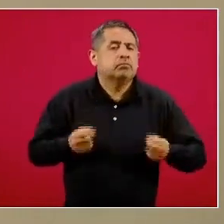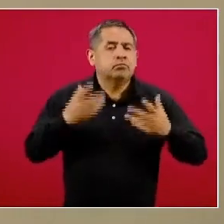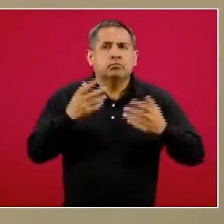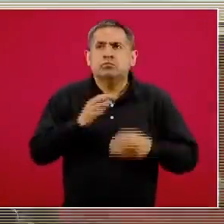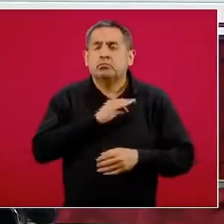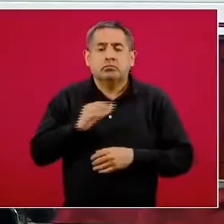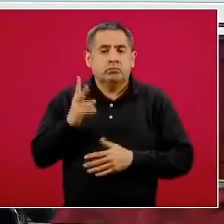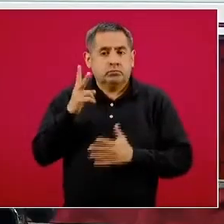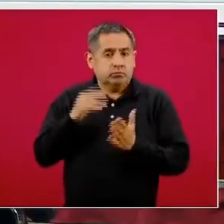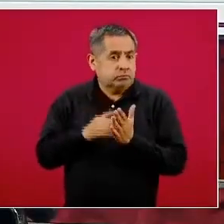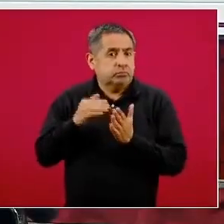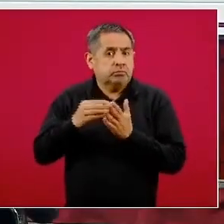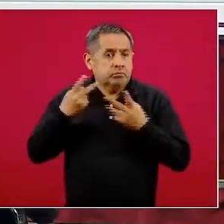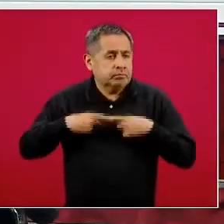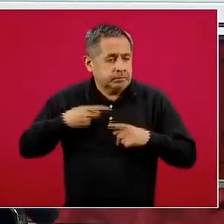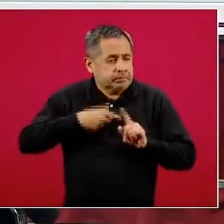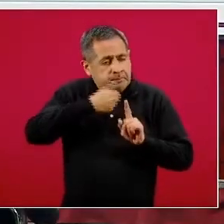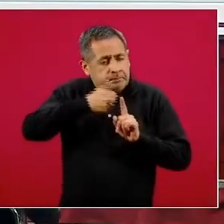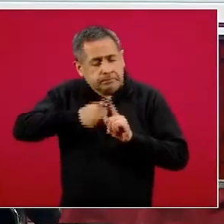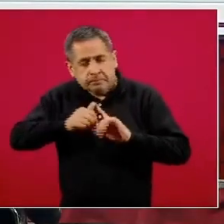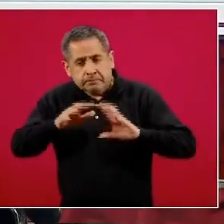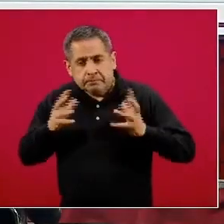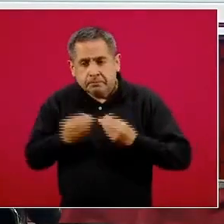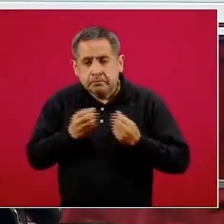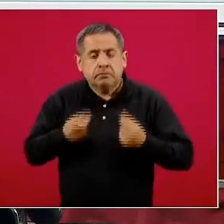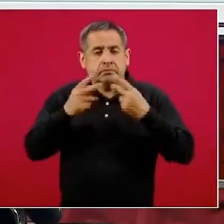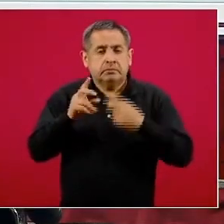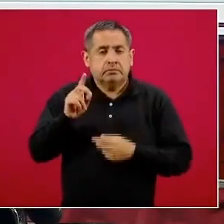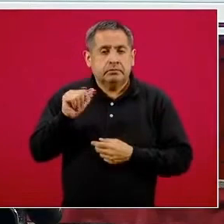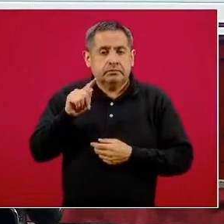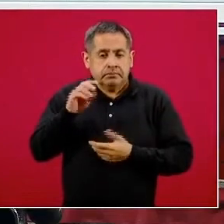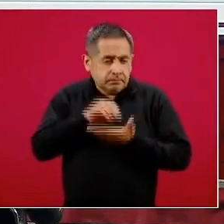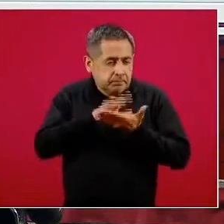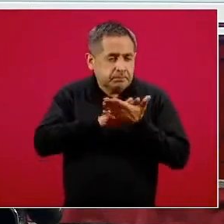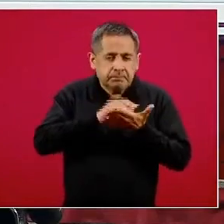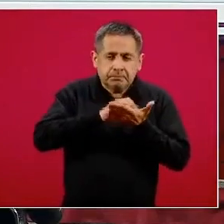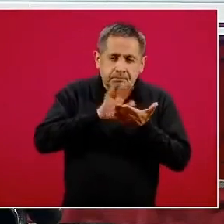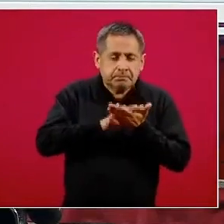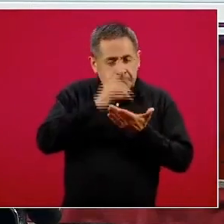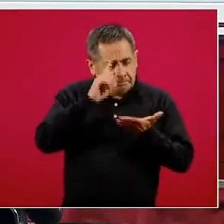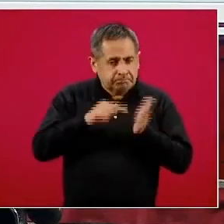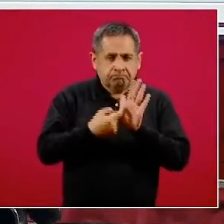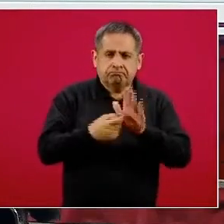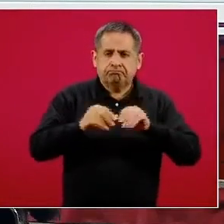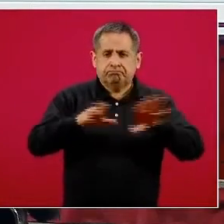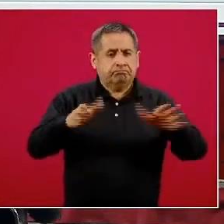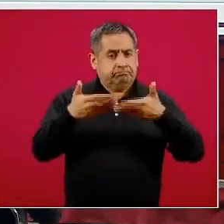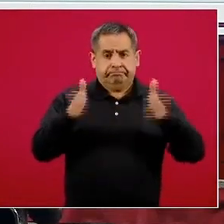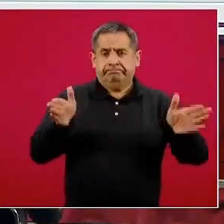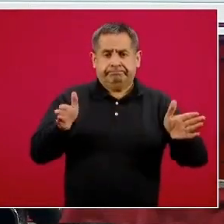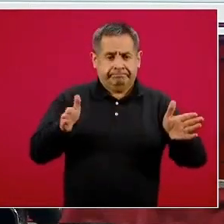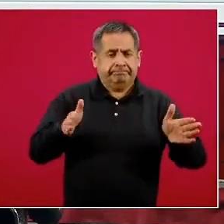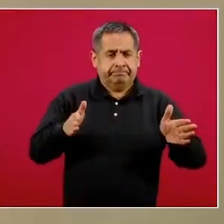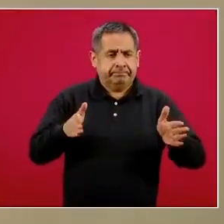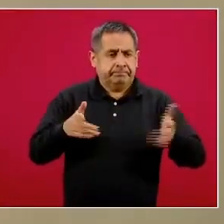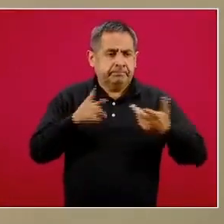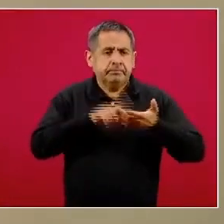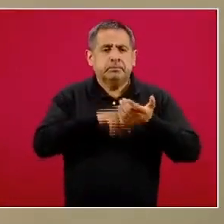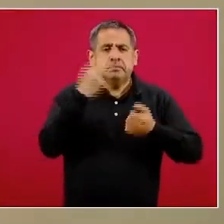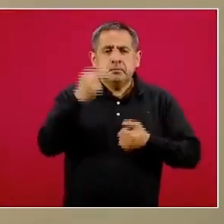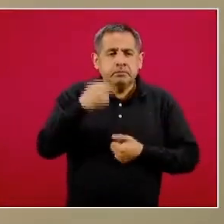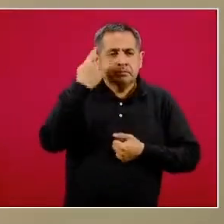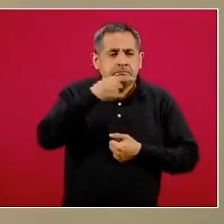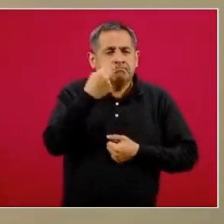de 2 millones de personas. Todos los datos que se ponen a disposición como datos abiertos son datos anónimos,